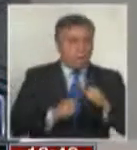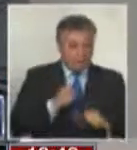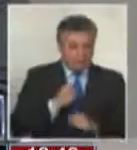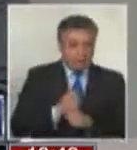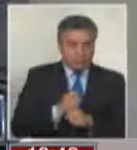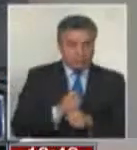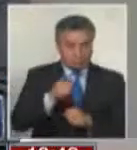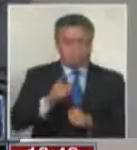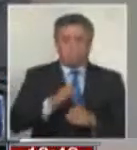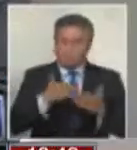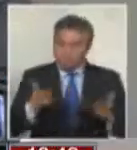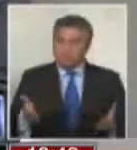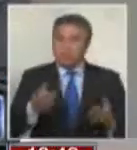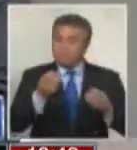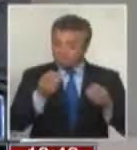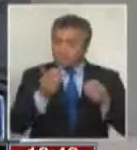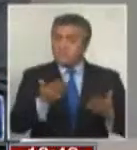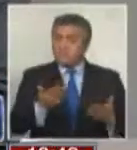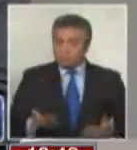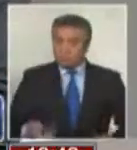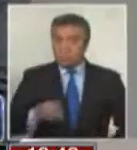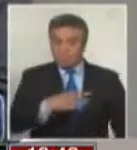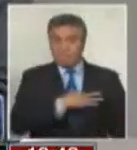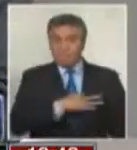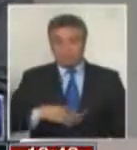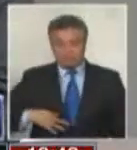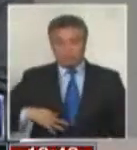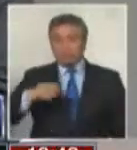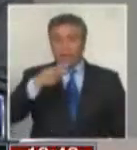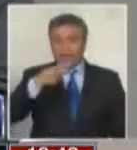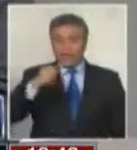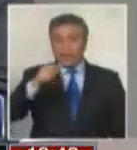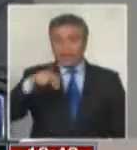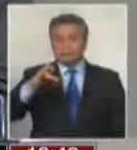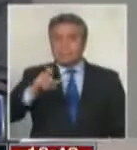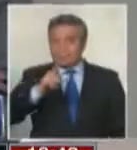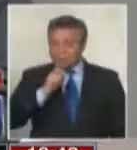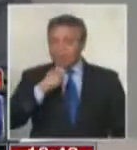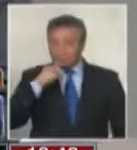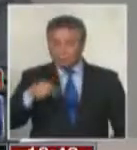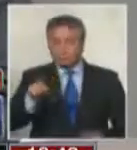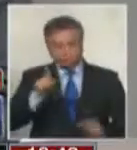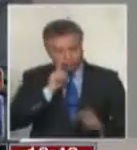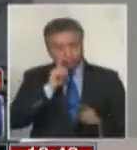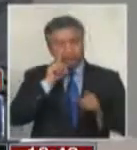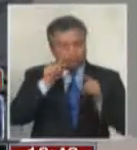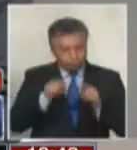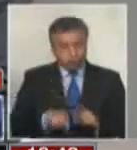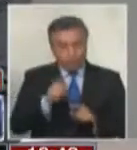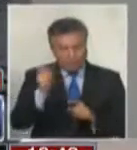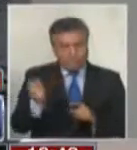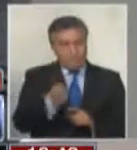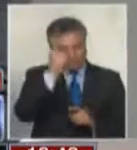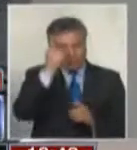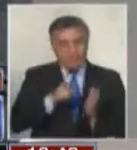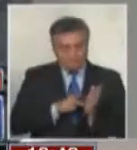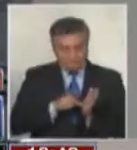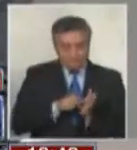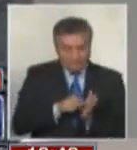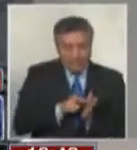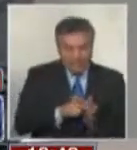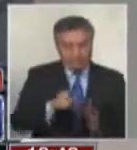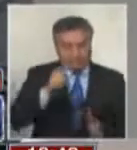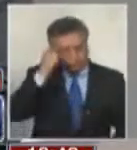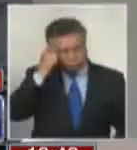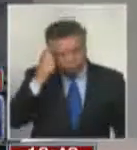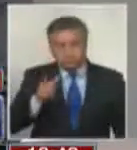bienvenidos y el ministro haciendo entiende que hay aquí unos primeros pasos y que luego se